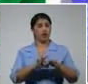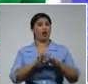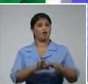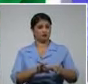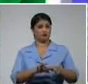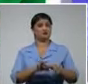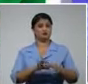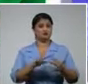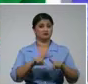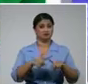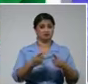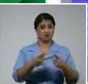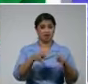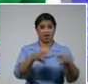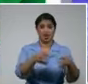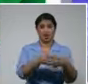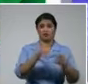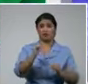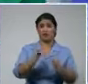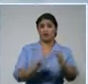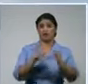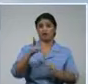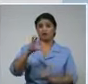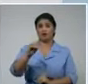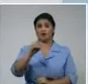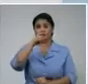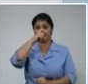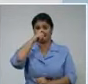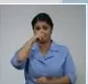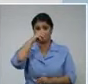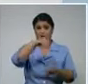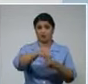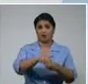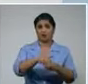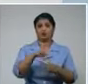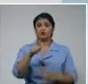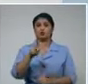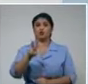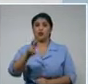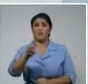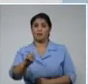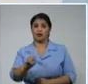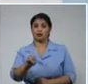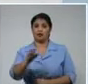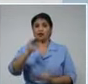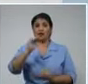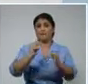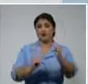menores de 20 años, 120 en el día de ayer. De esos 120,